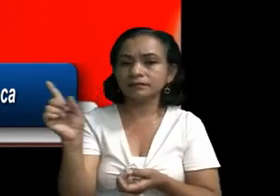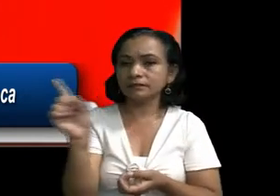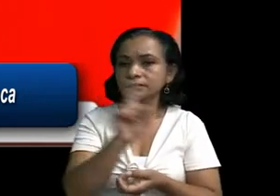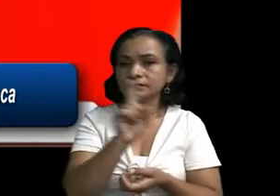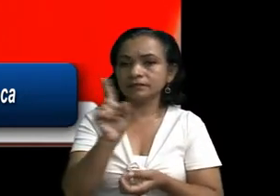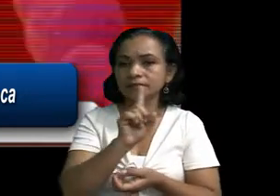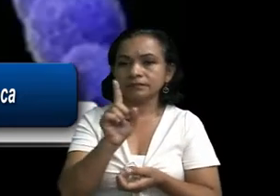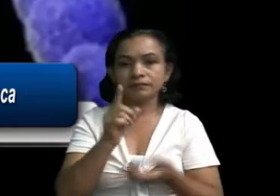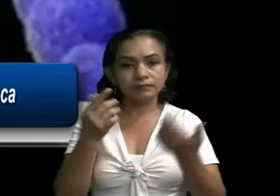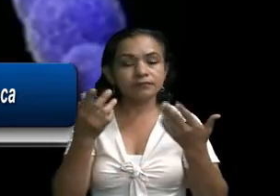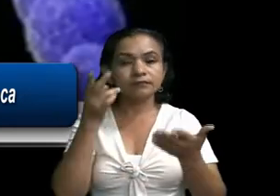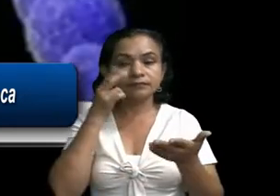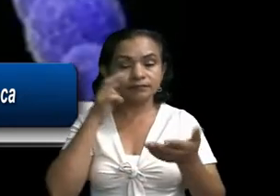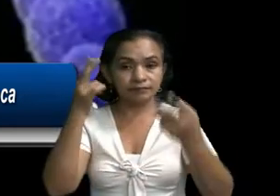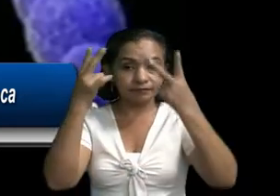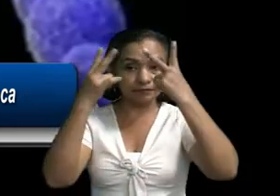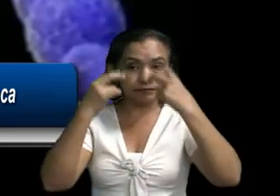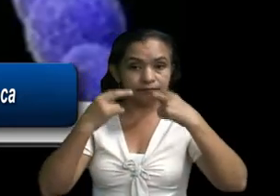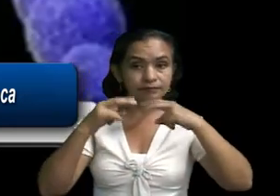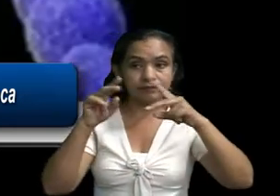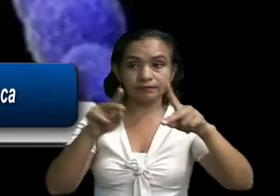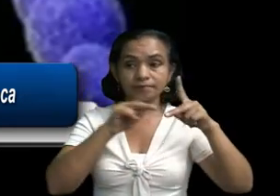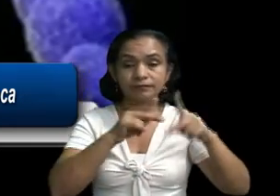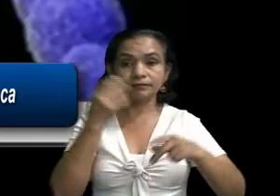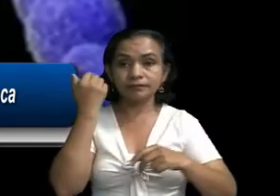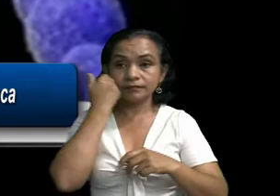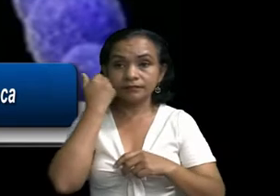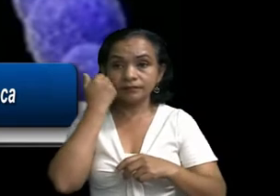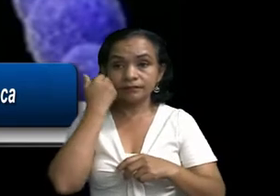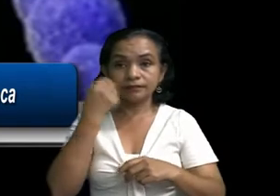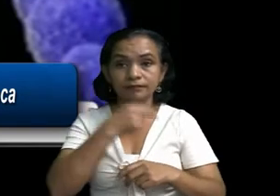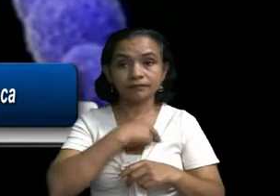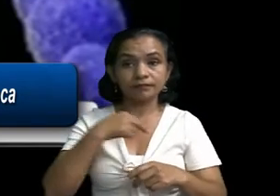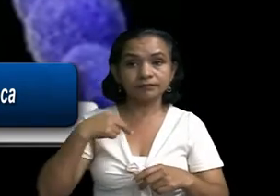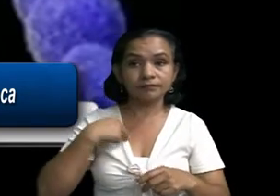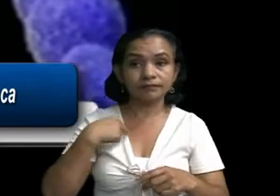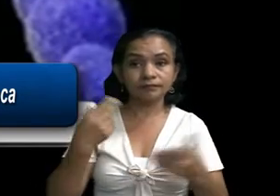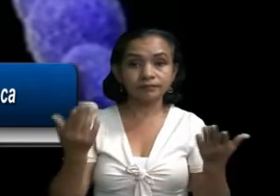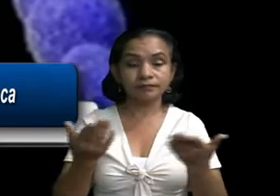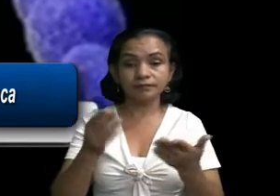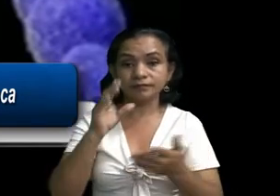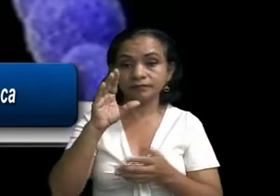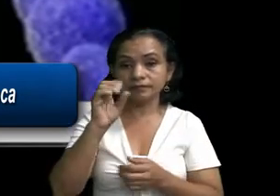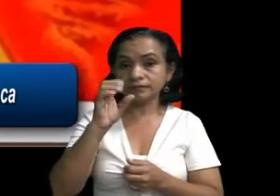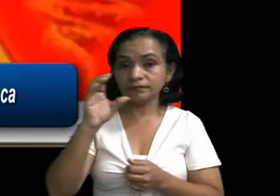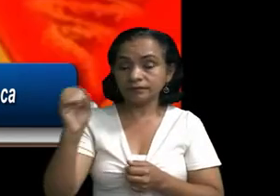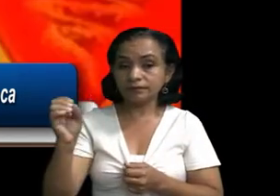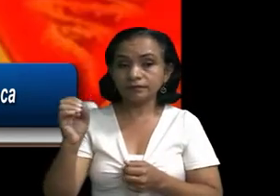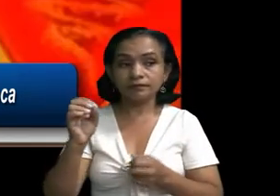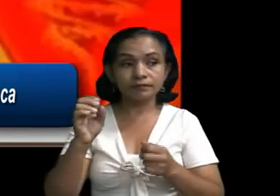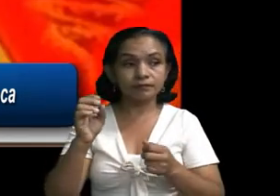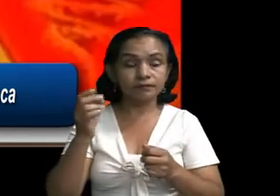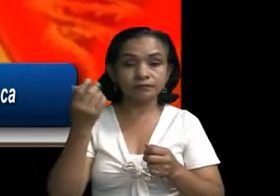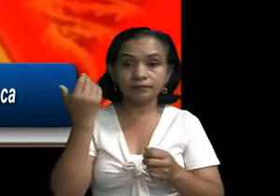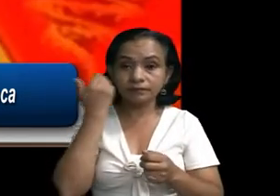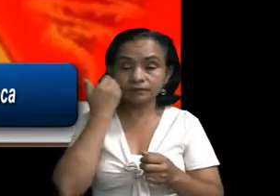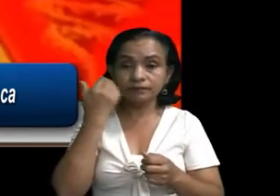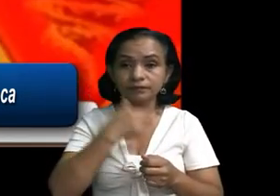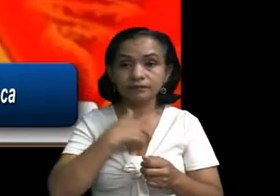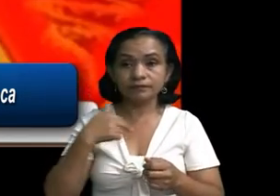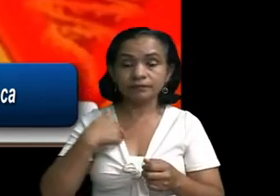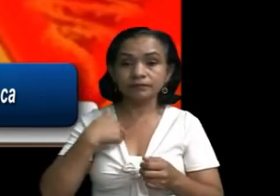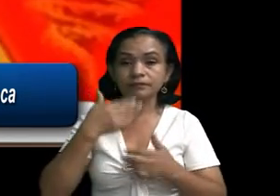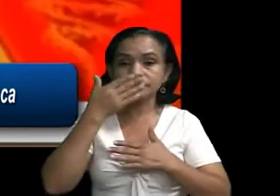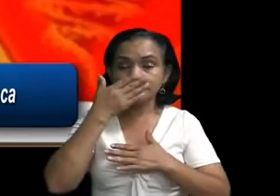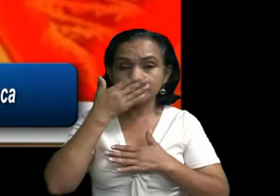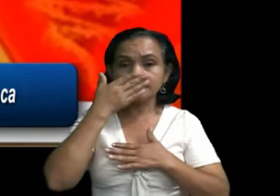sé el tipo, por eso hay que examinar al paciente. Cuando se trata de un estreptococo que causa, del neumococo que causa